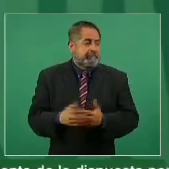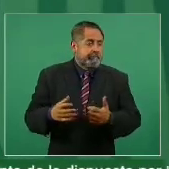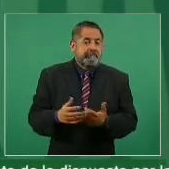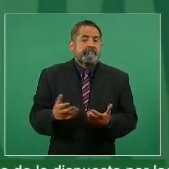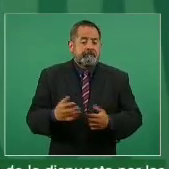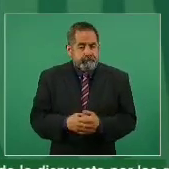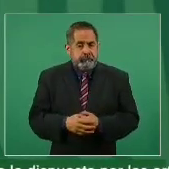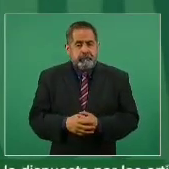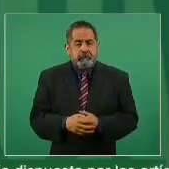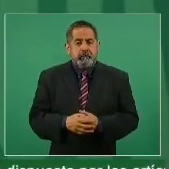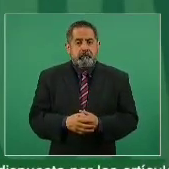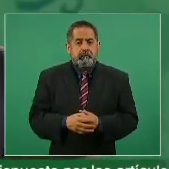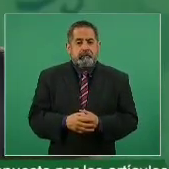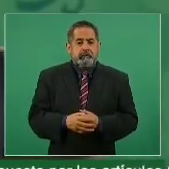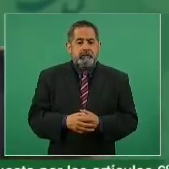Bueno,